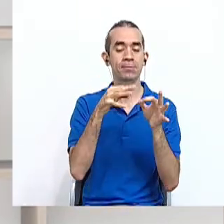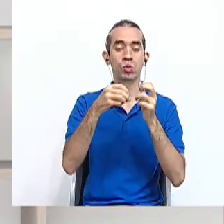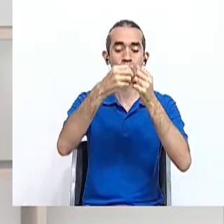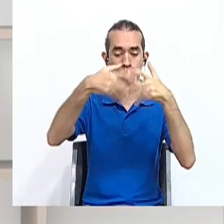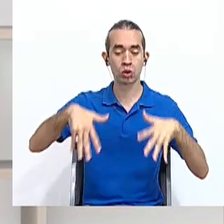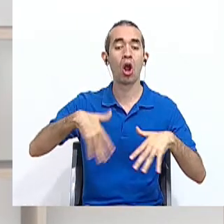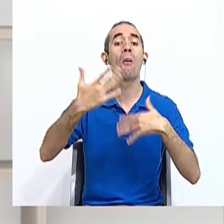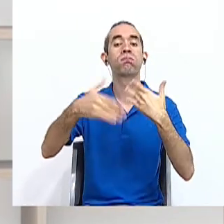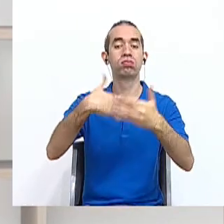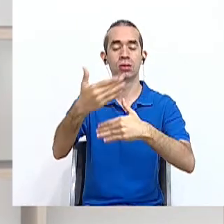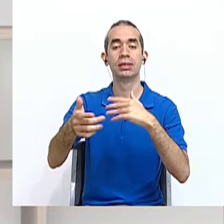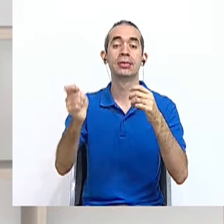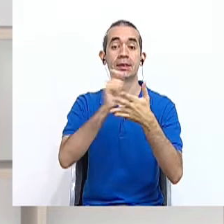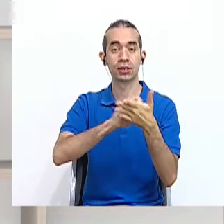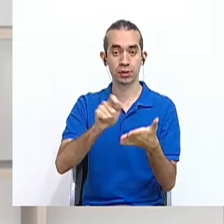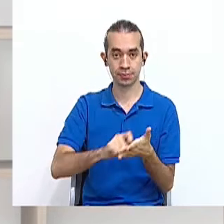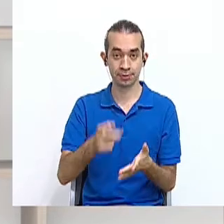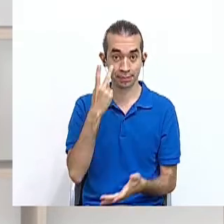bien, veamos.